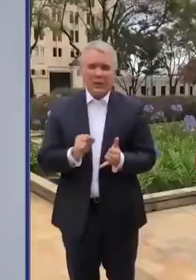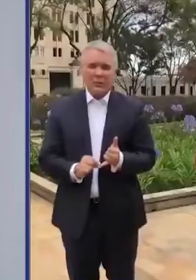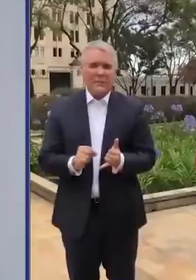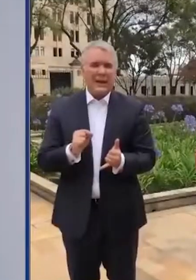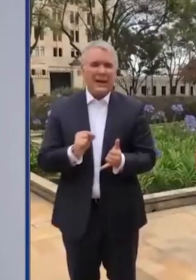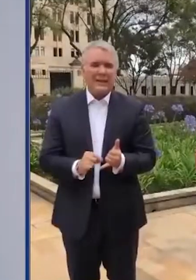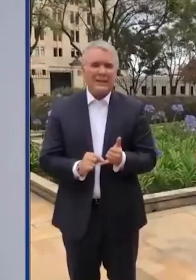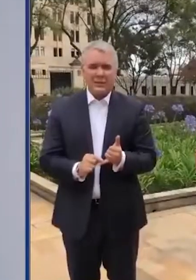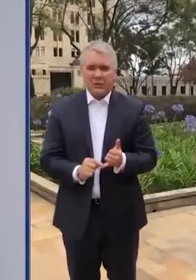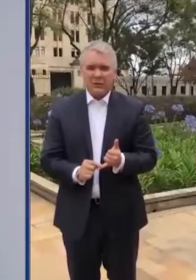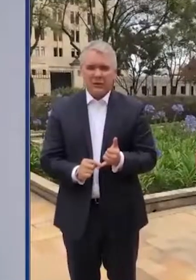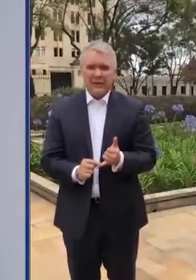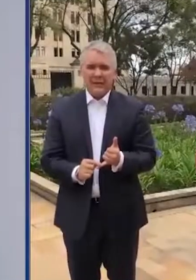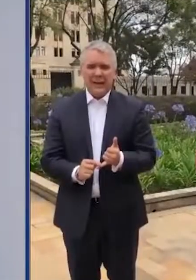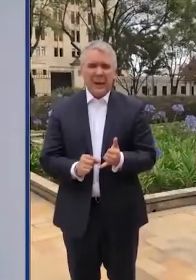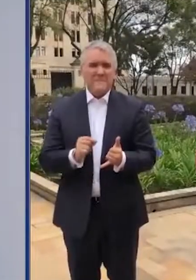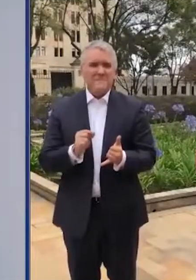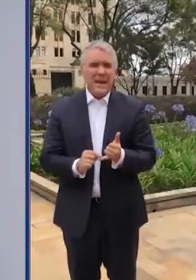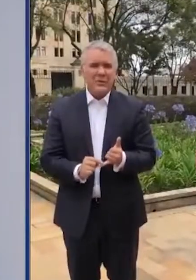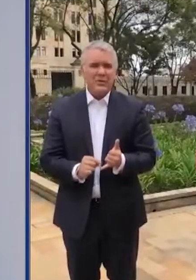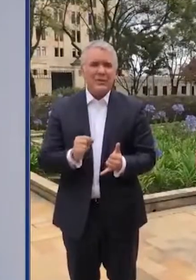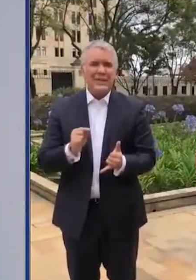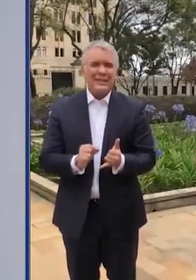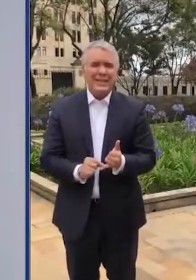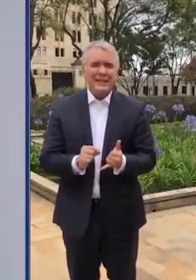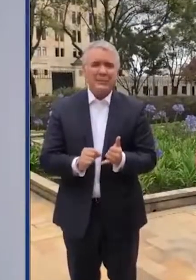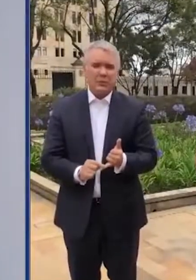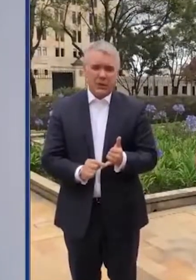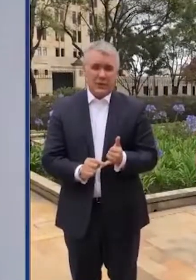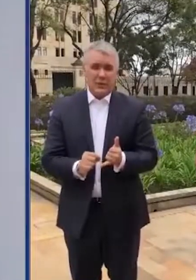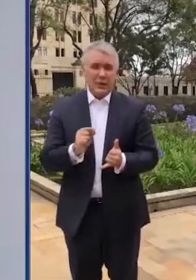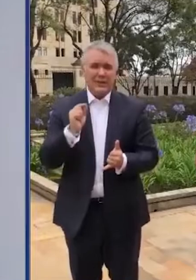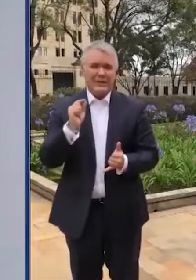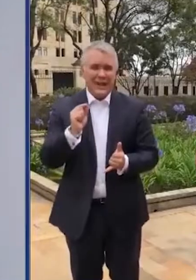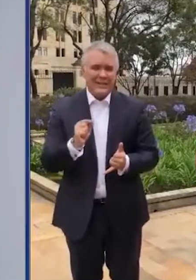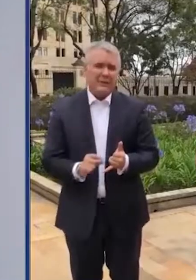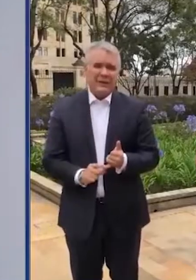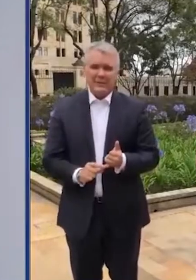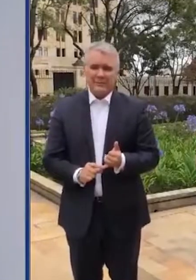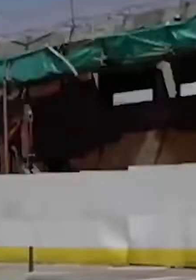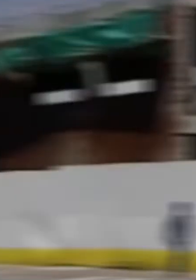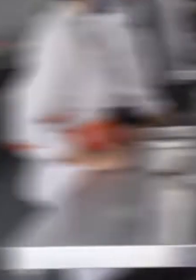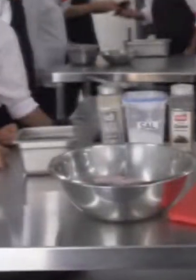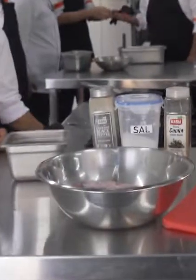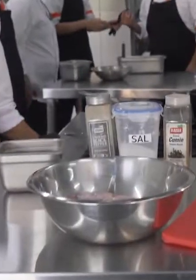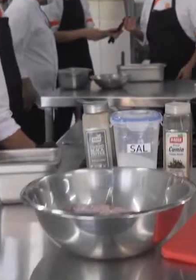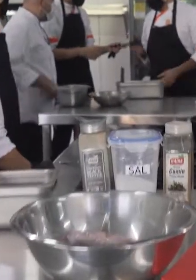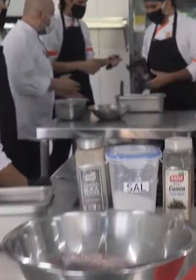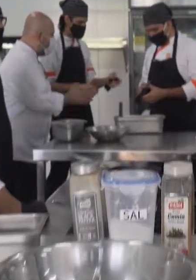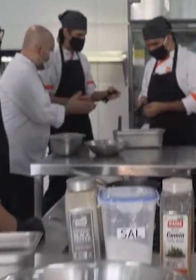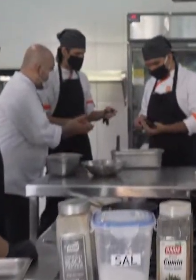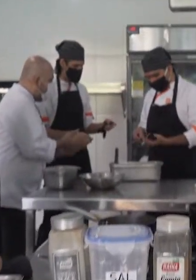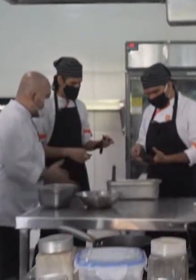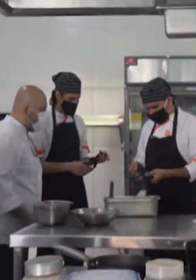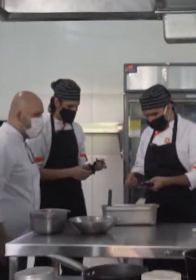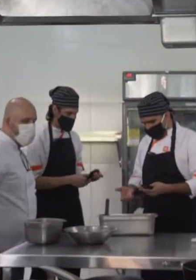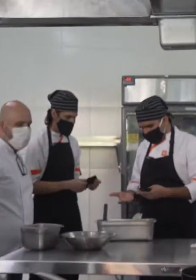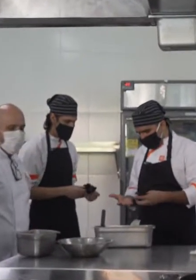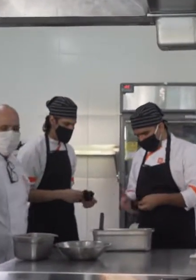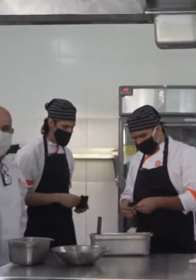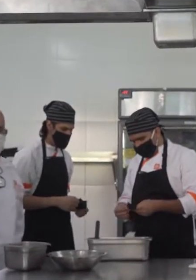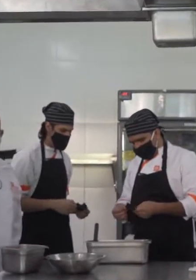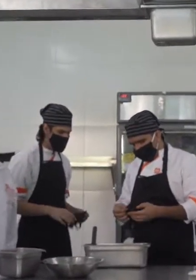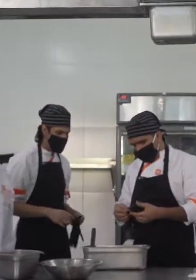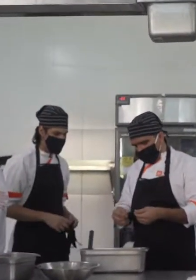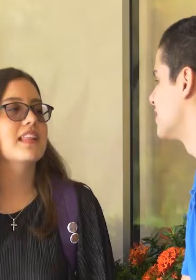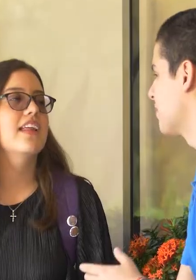la historia de Colombia para la adquisición de vivienda. Menos del 7% tasa fija. Los jóvenes en Colombia,